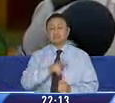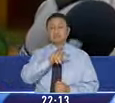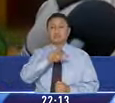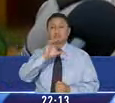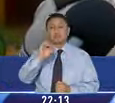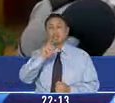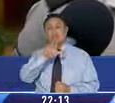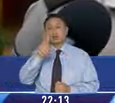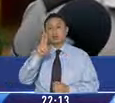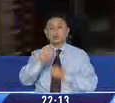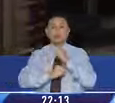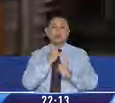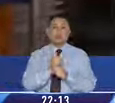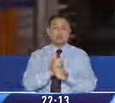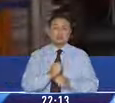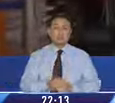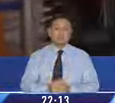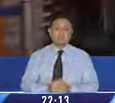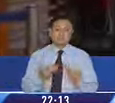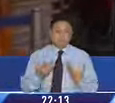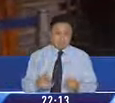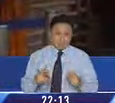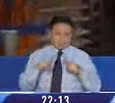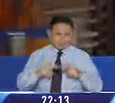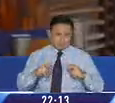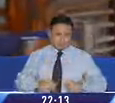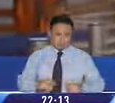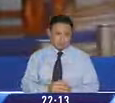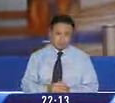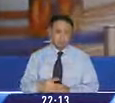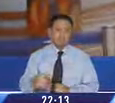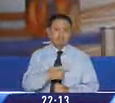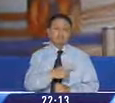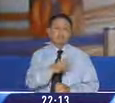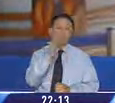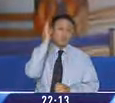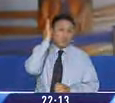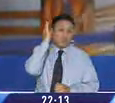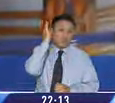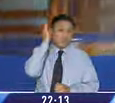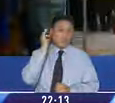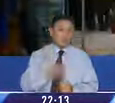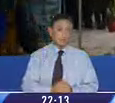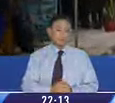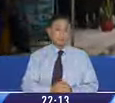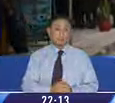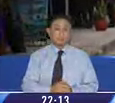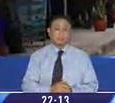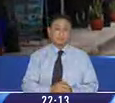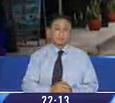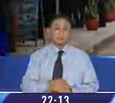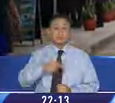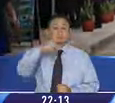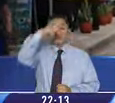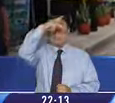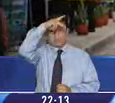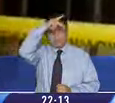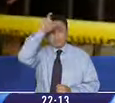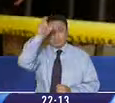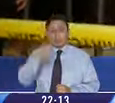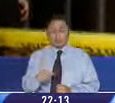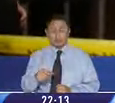30, 32 años de edad. Luego de las investigaciones, se pudo conocer que se trata de una ciudadana de nacionalidad peruana, quien llegó